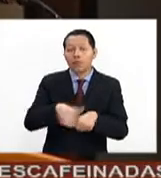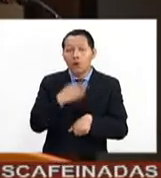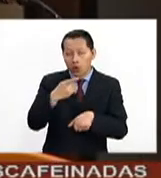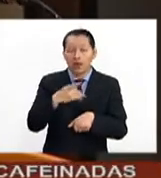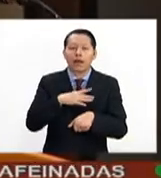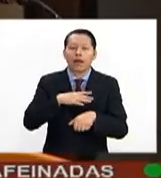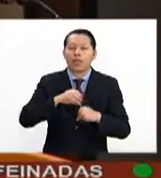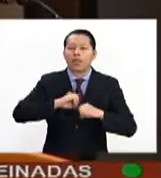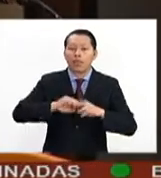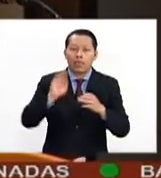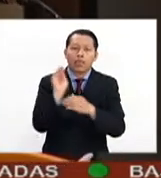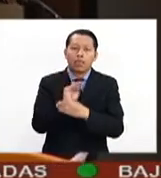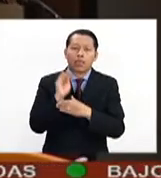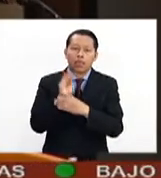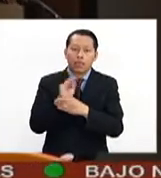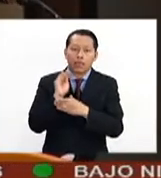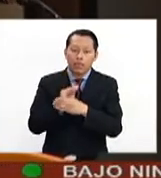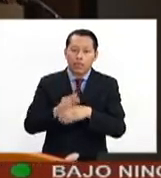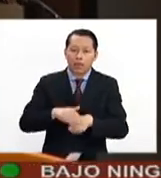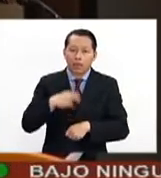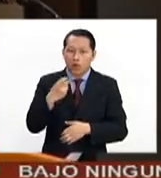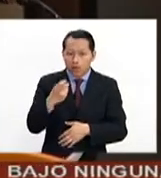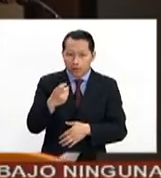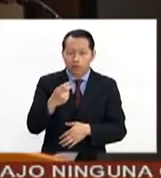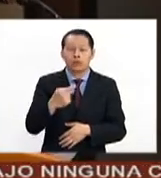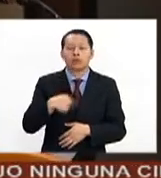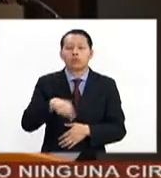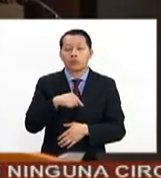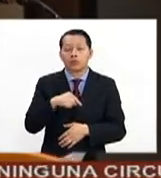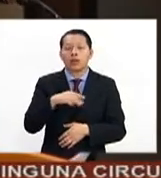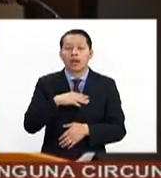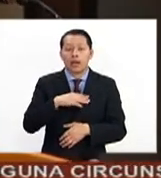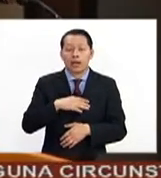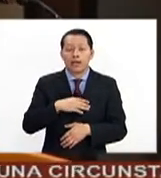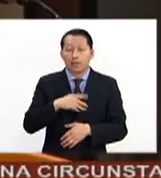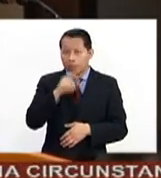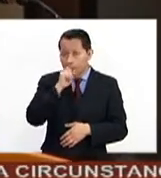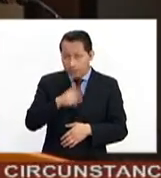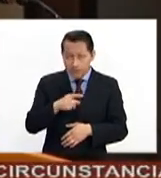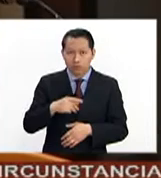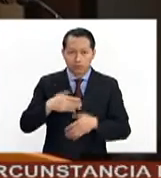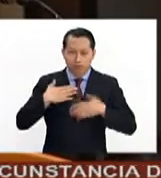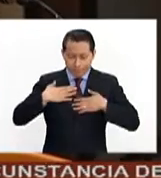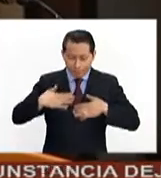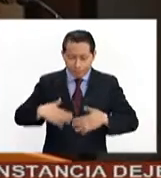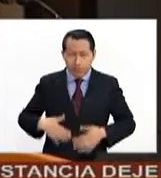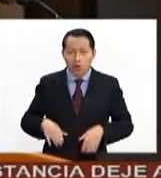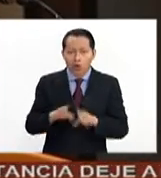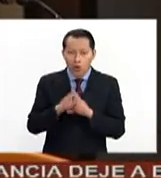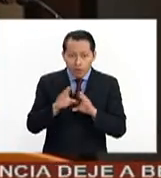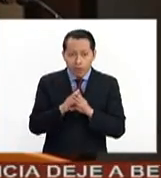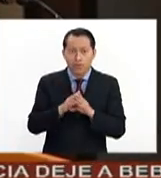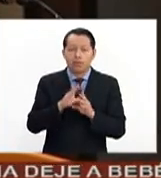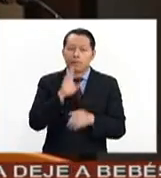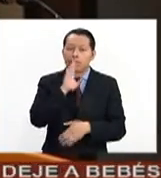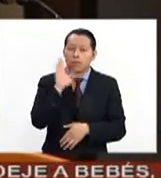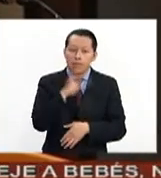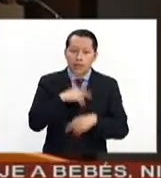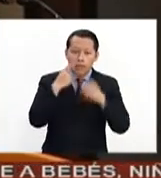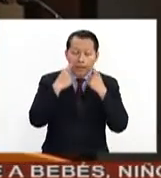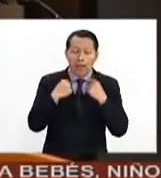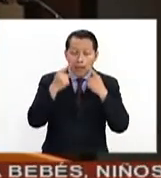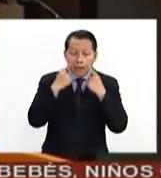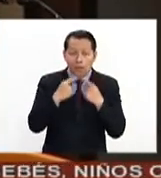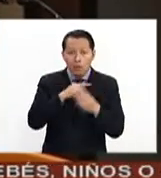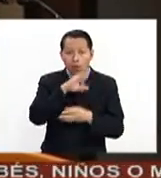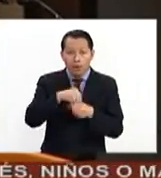impunidad, por eso. Estamos aquí vestidos de tragedia y de llanto. Todo